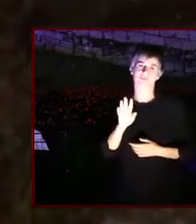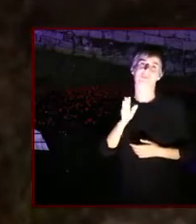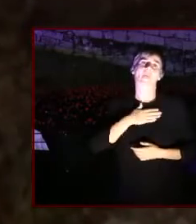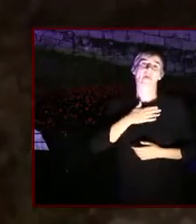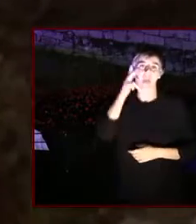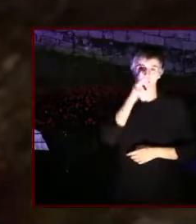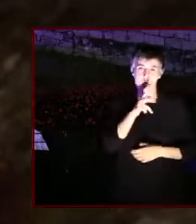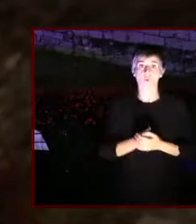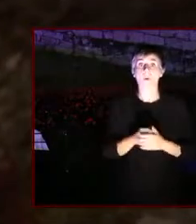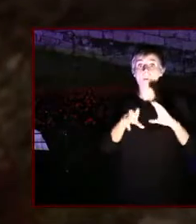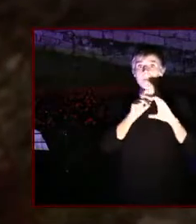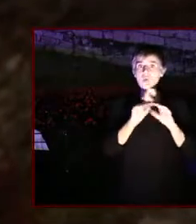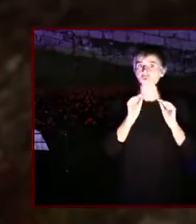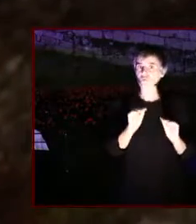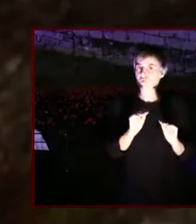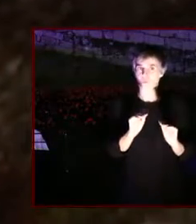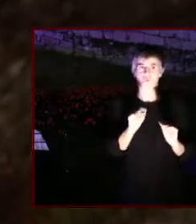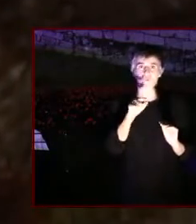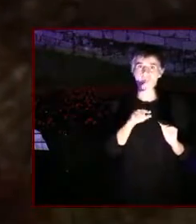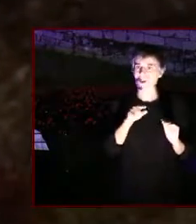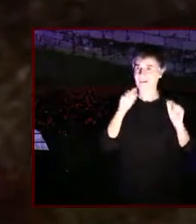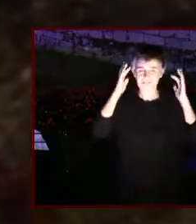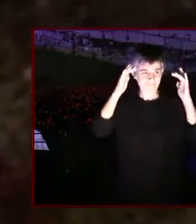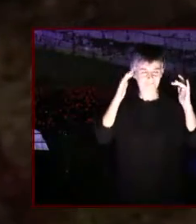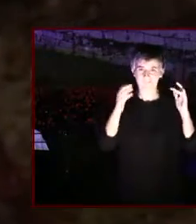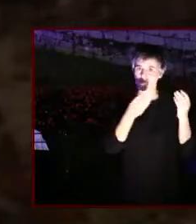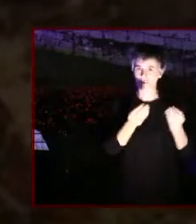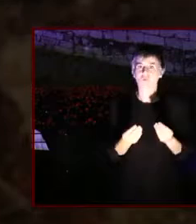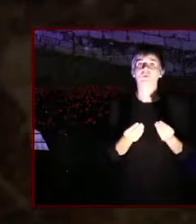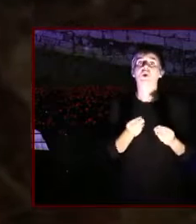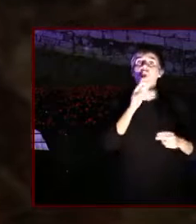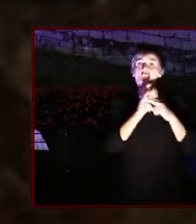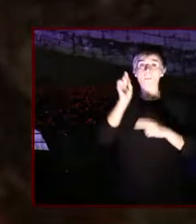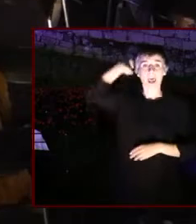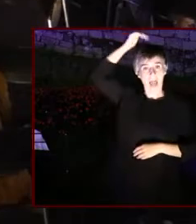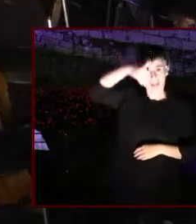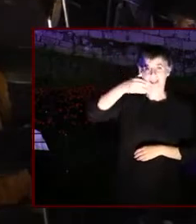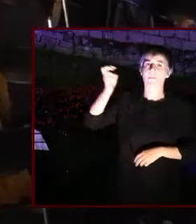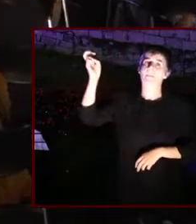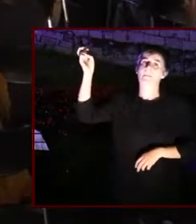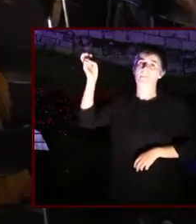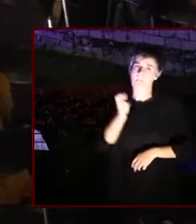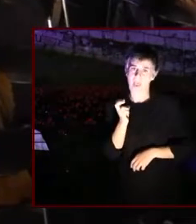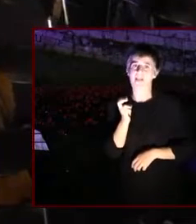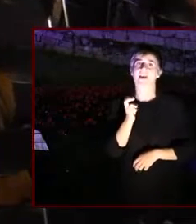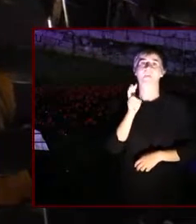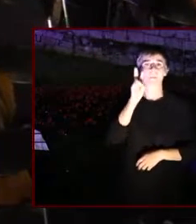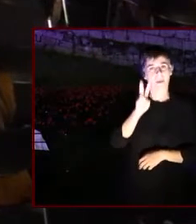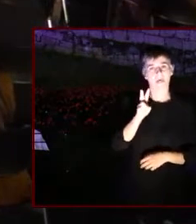unha declaración de intencións. Imos gozar con Beni, Vidi, Vici.